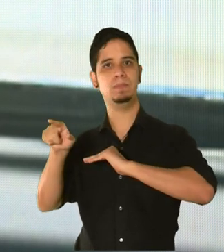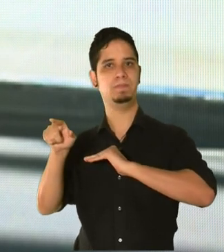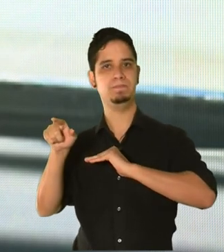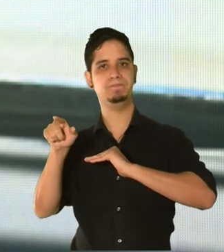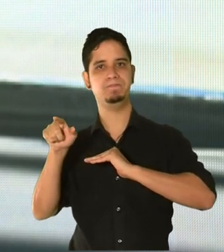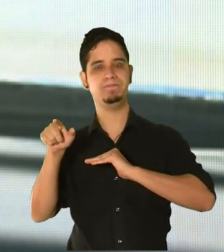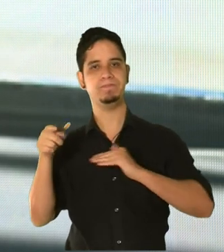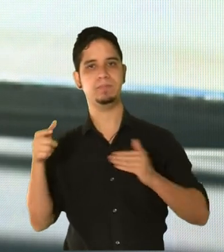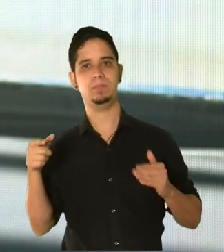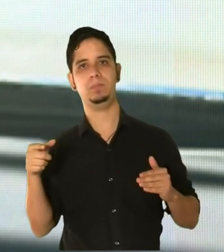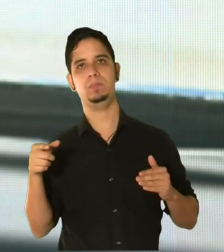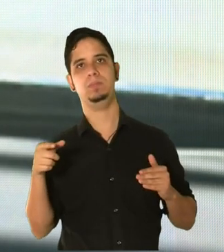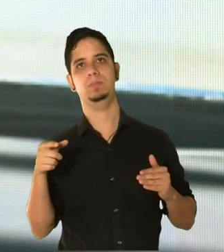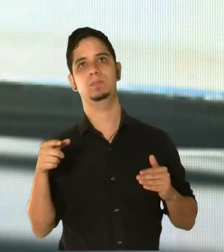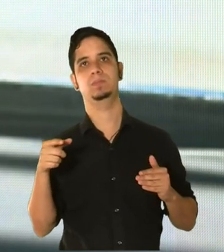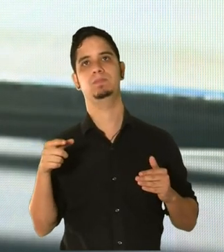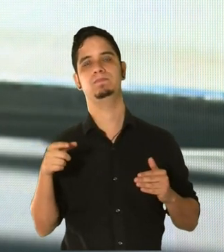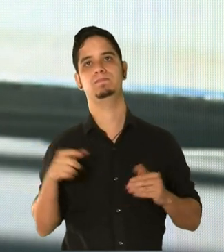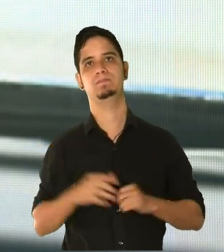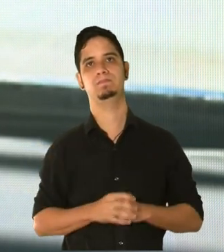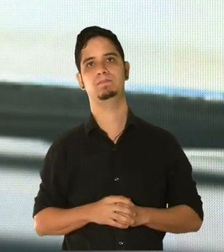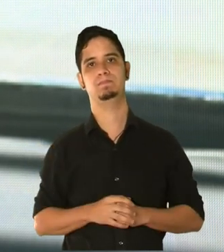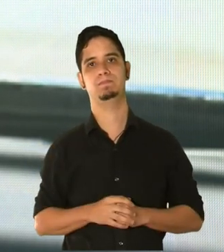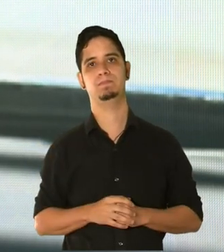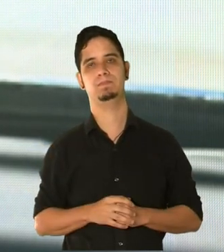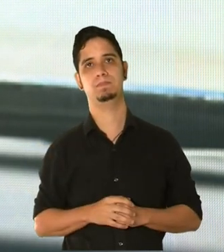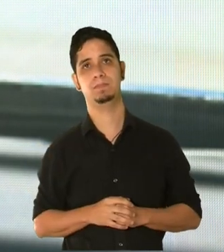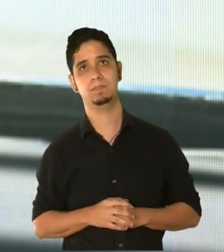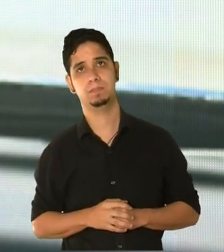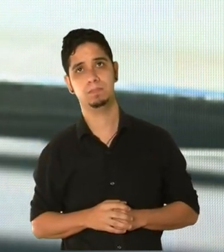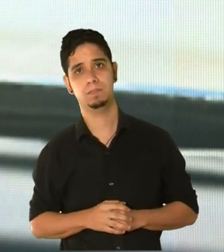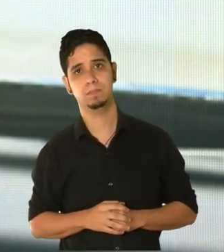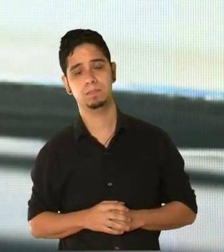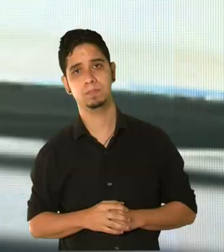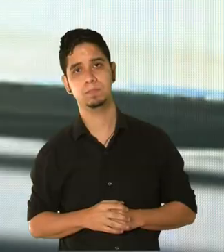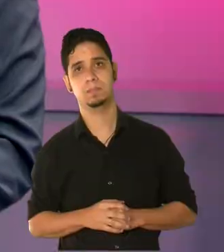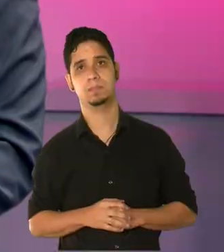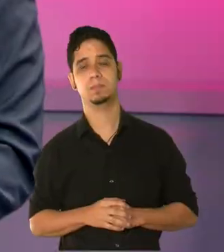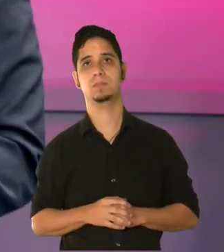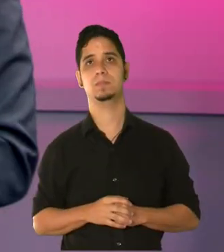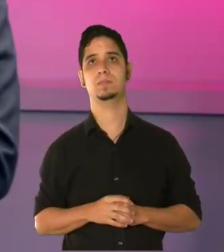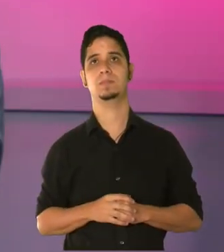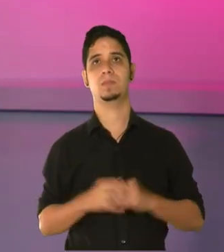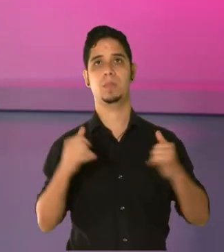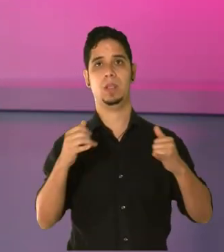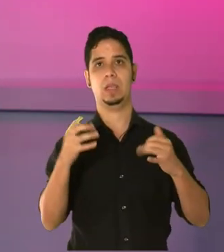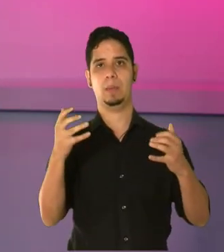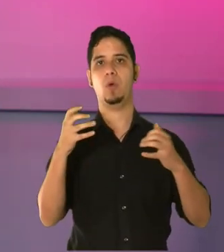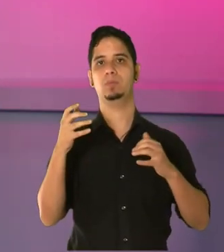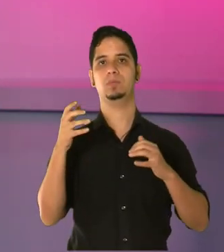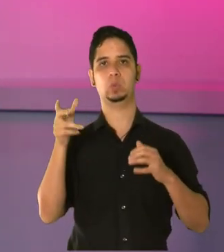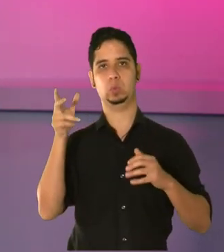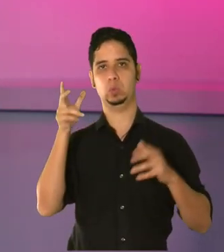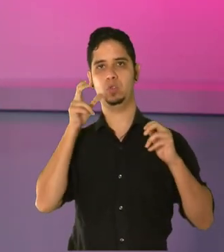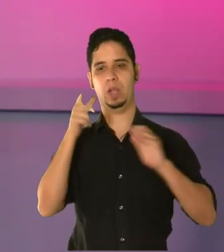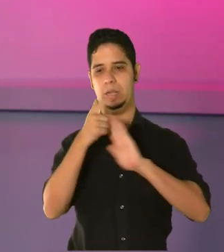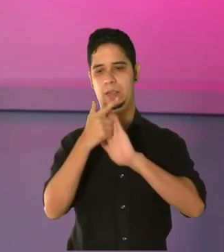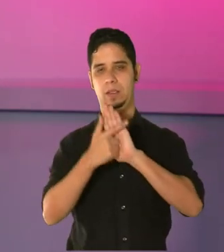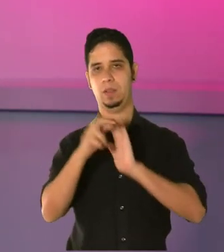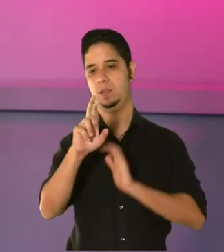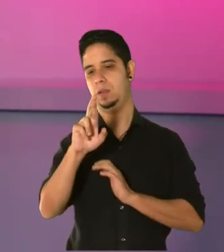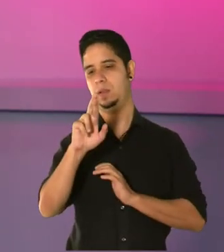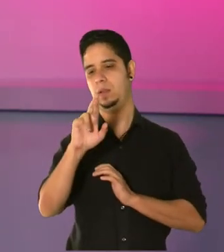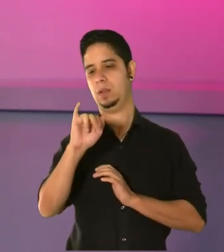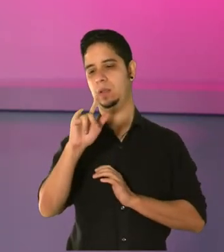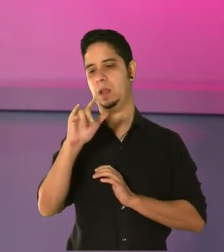de la estadía con nosotros se sientan seguros y sepan que estamos tomando las medidas vamos ahora a escuchar al licenciado ricardo ramos porque es un sector